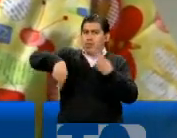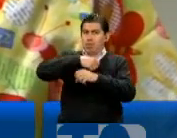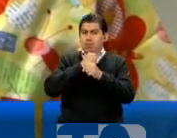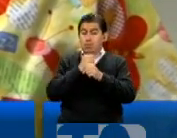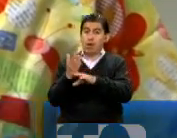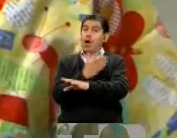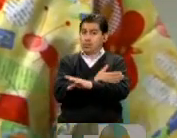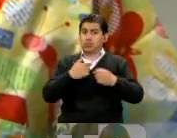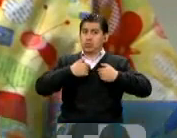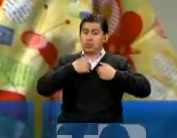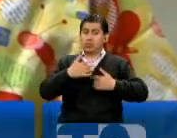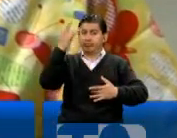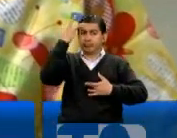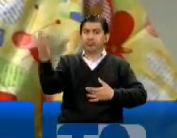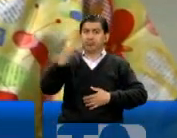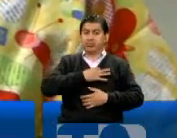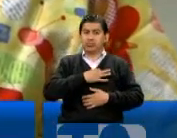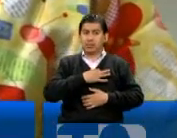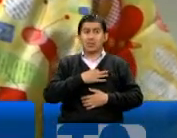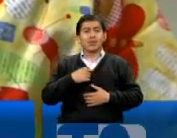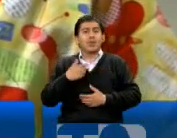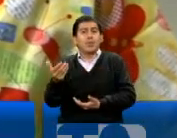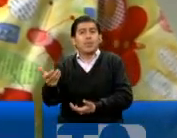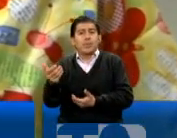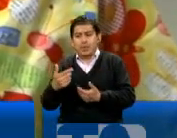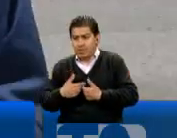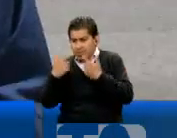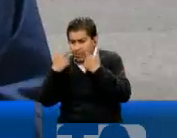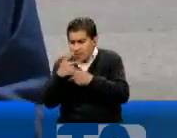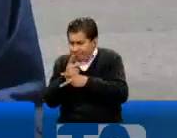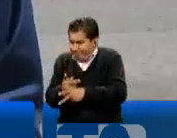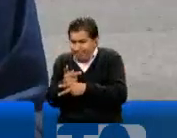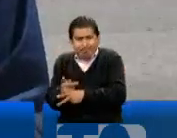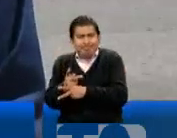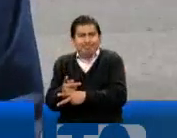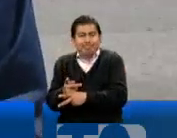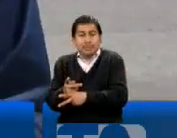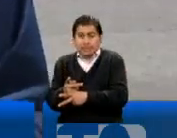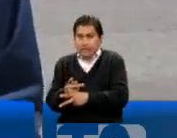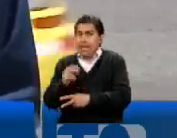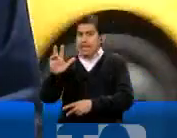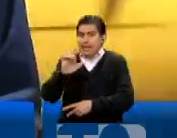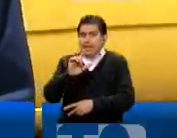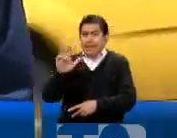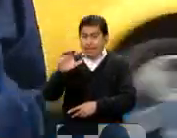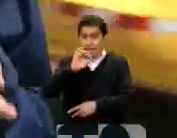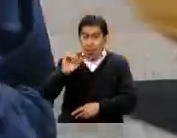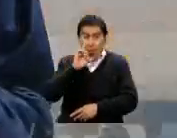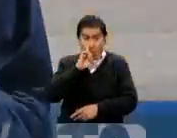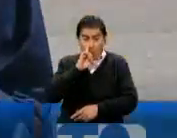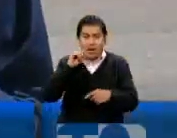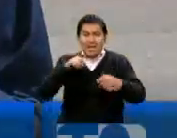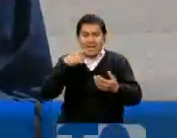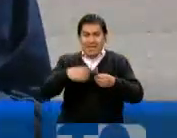labores atendiendo a mi recién nacidos y poniendo lo mejor de mí el 30 de julio quito concentra el